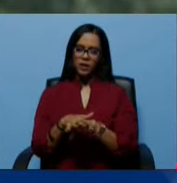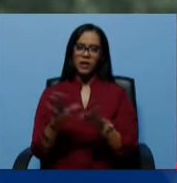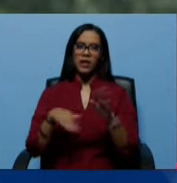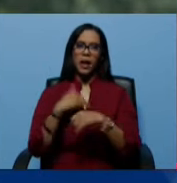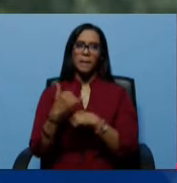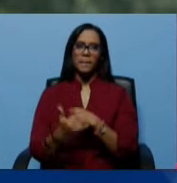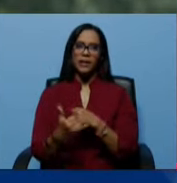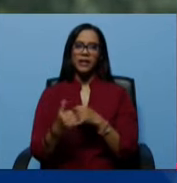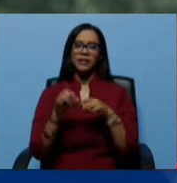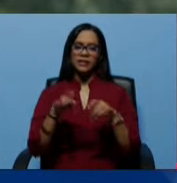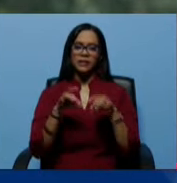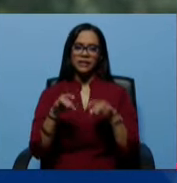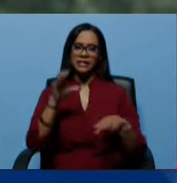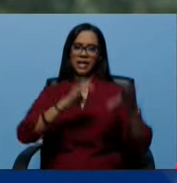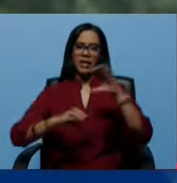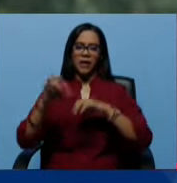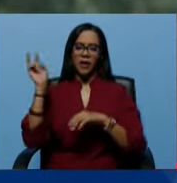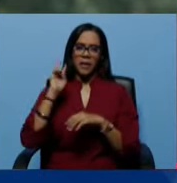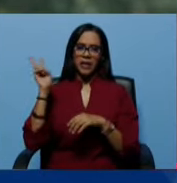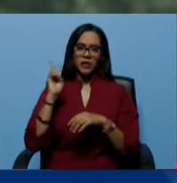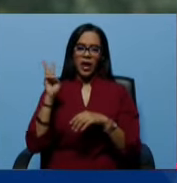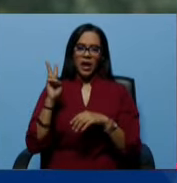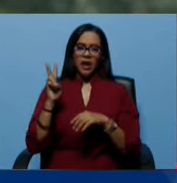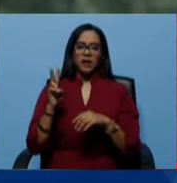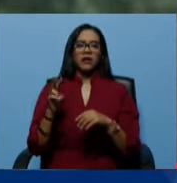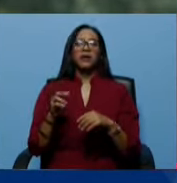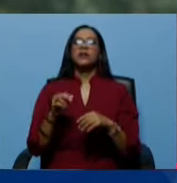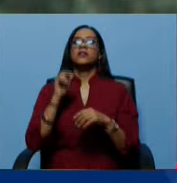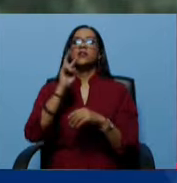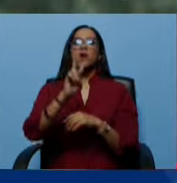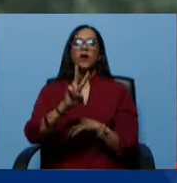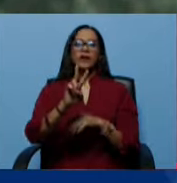del semillero científico de Venezuela,